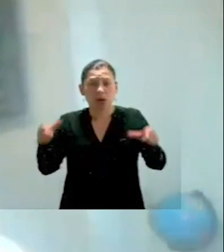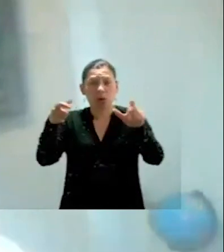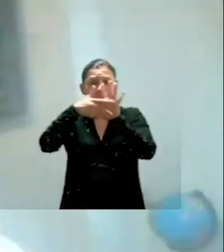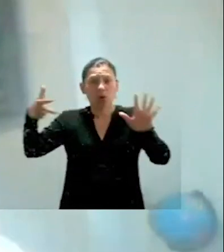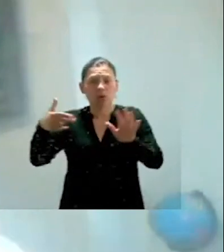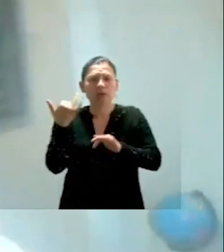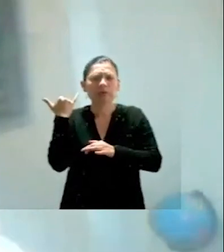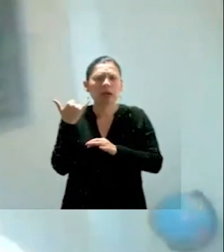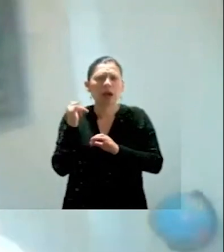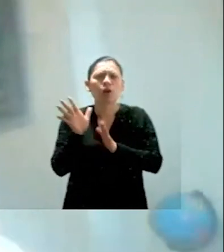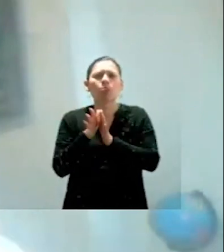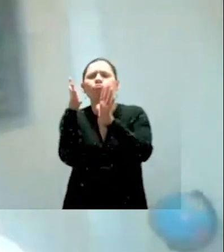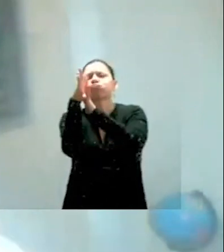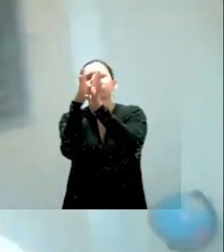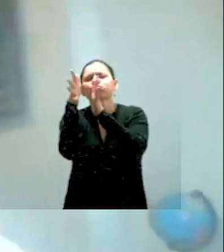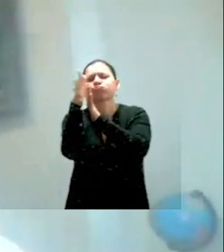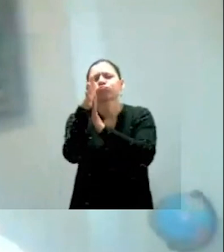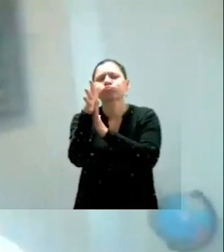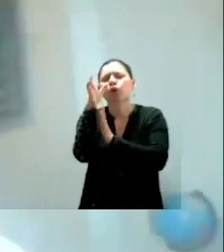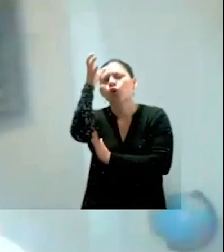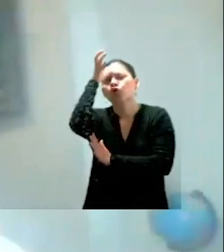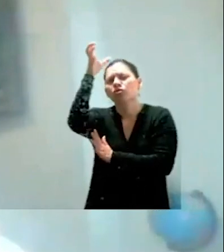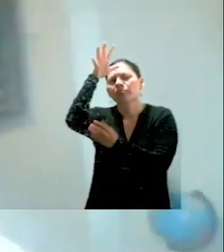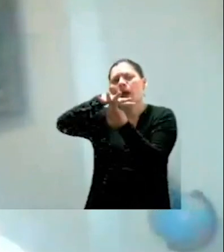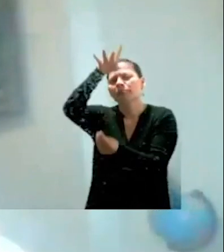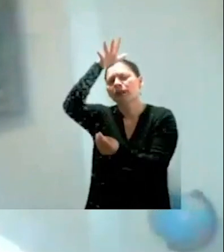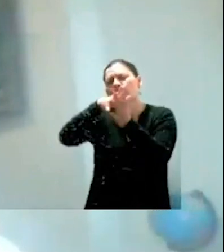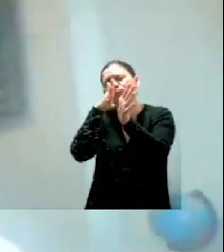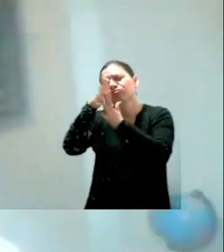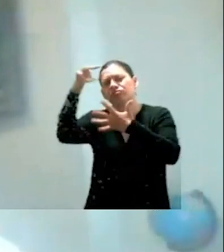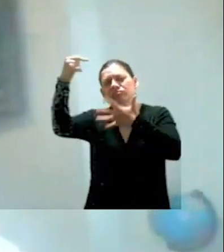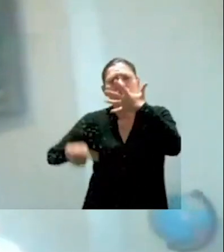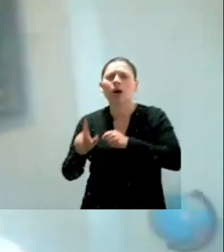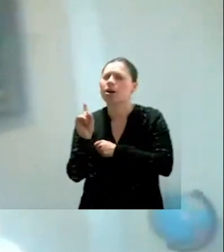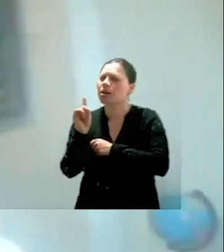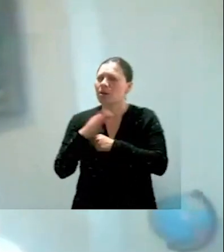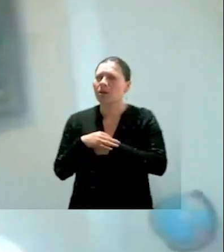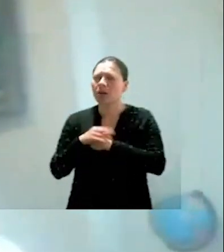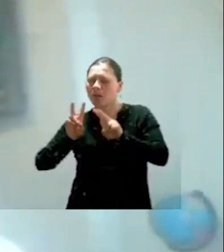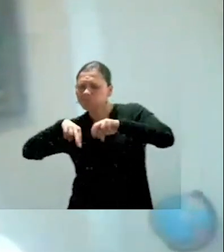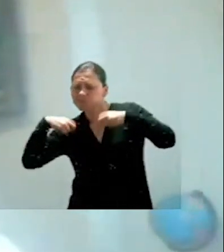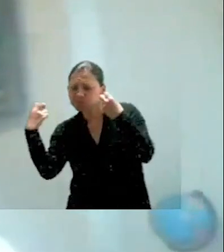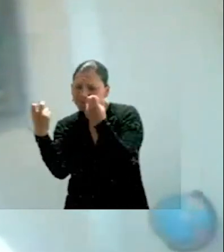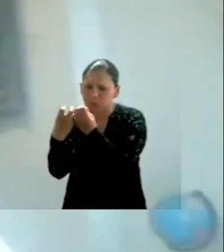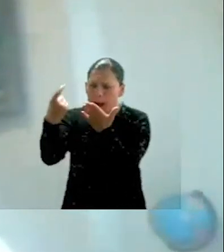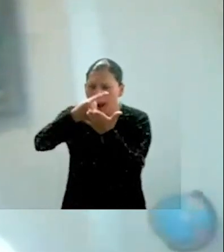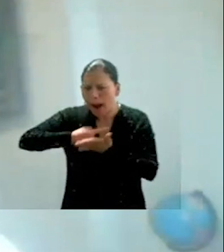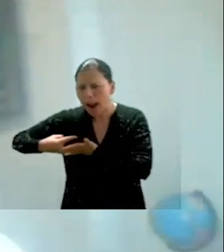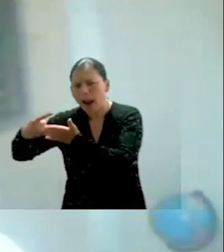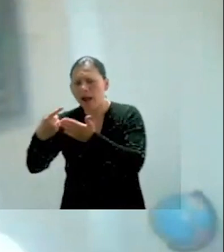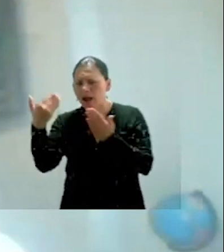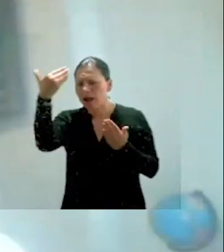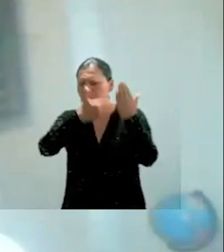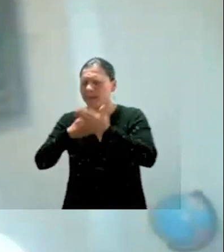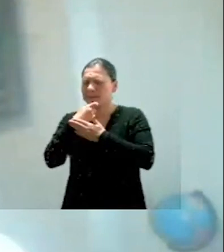derivados de cada derecho. No se sienta la Corte los jueves a la sala plena a decir hoy vamos a hablar del